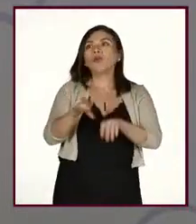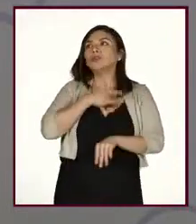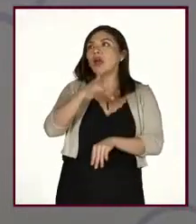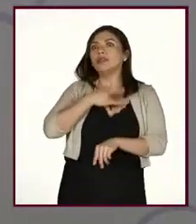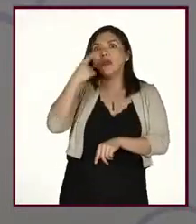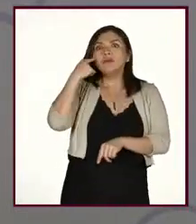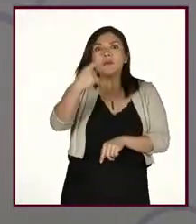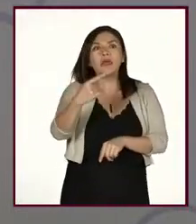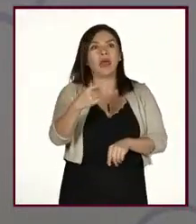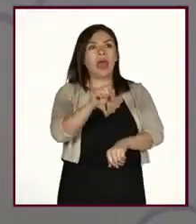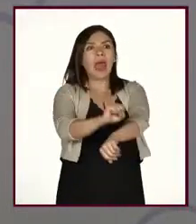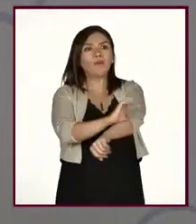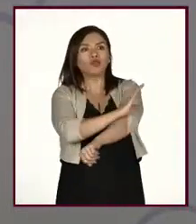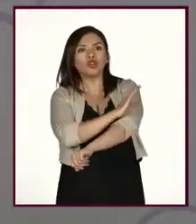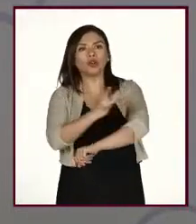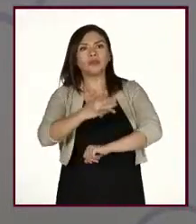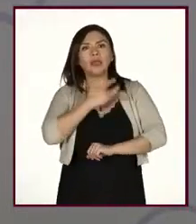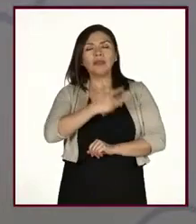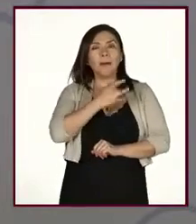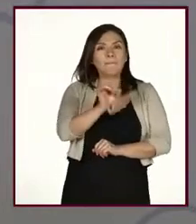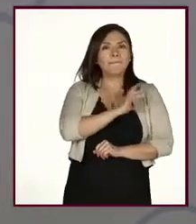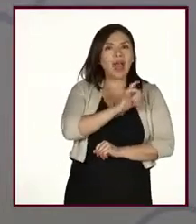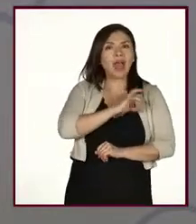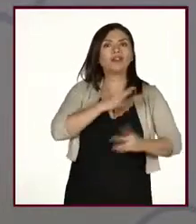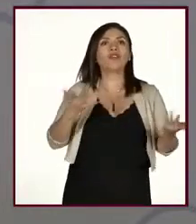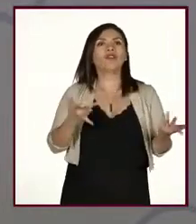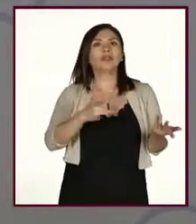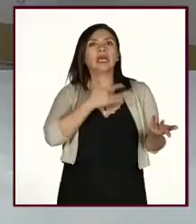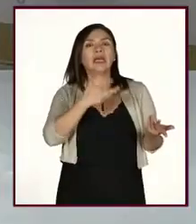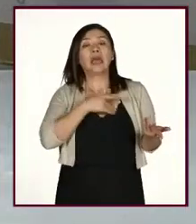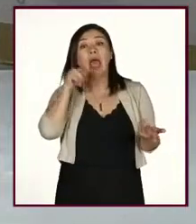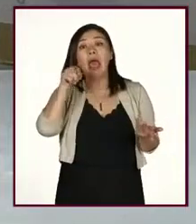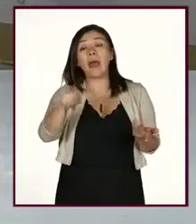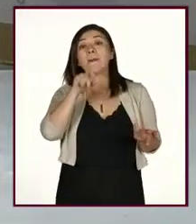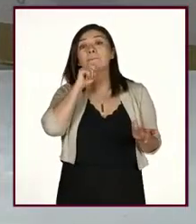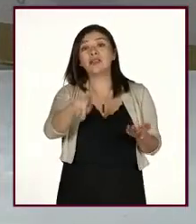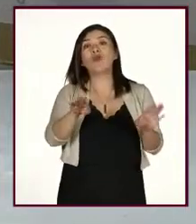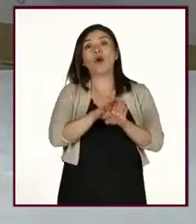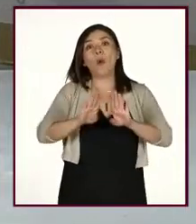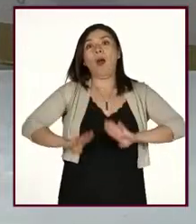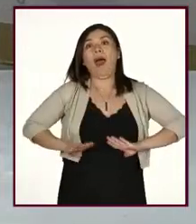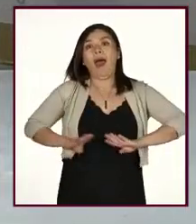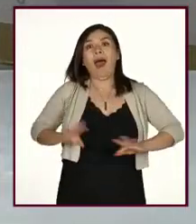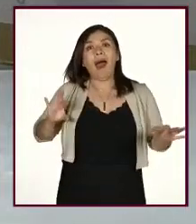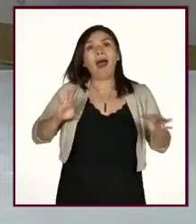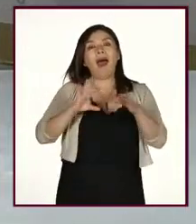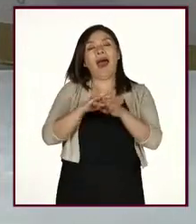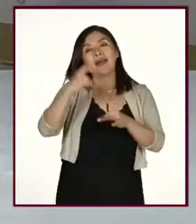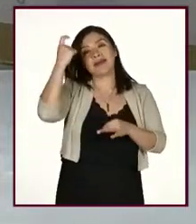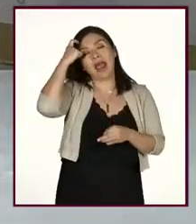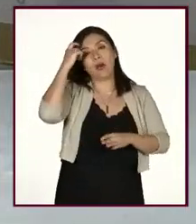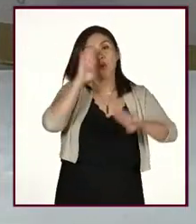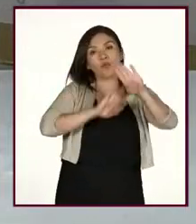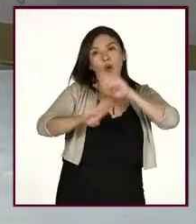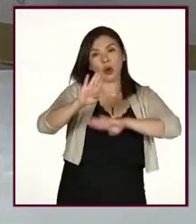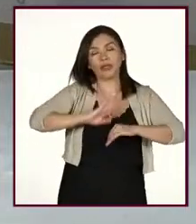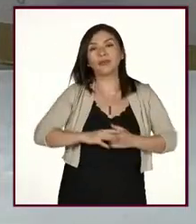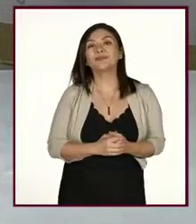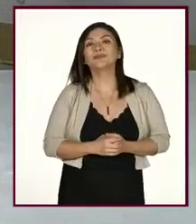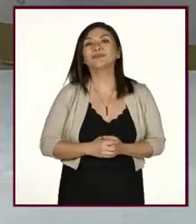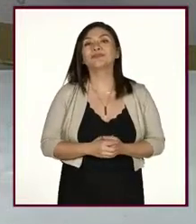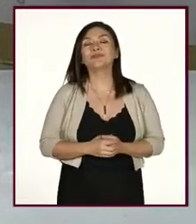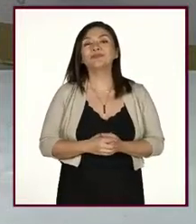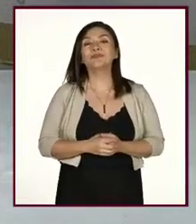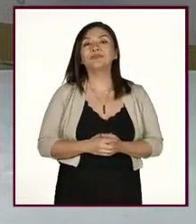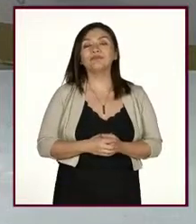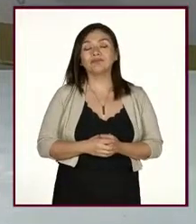de las emociones, del miedo, ¿sí? Ahí tenemos pues el componente neurobiológico. Y bueno, dentro